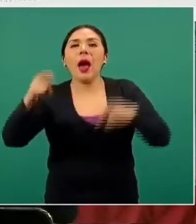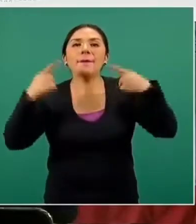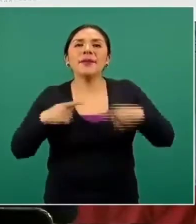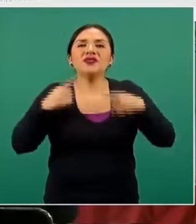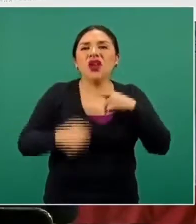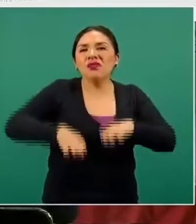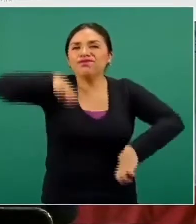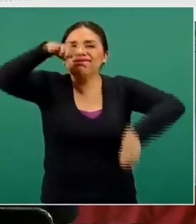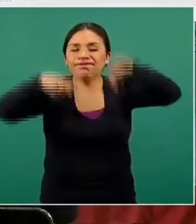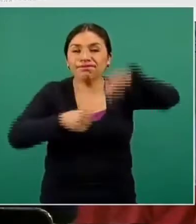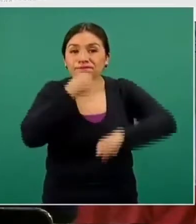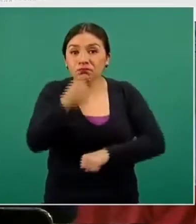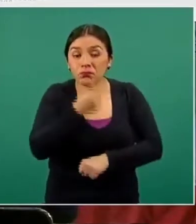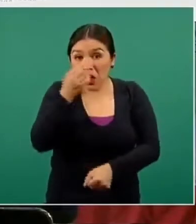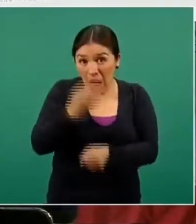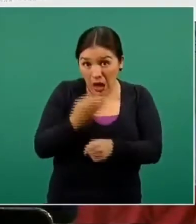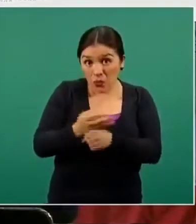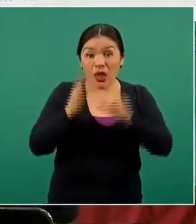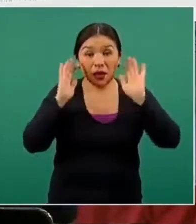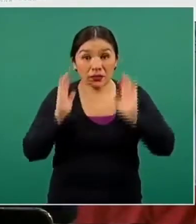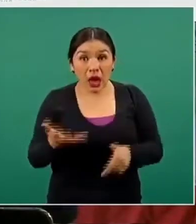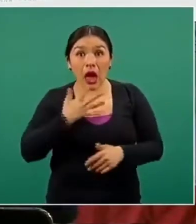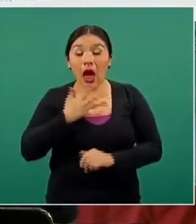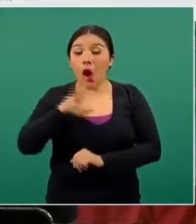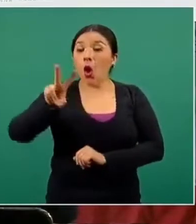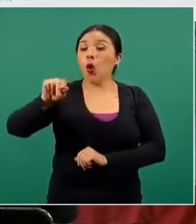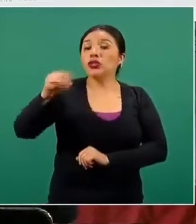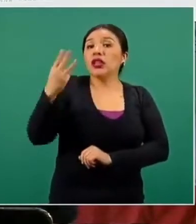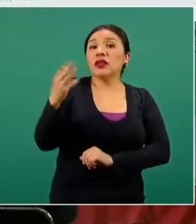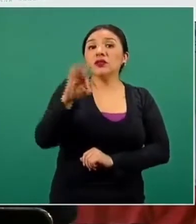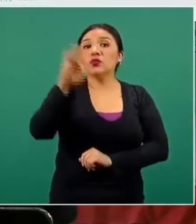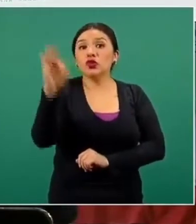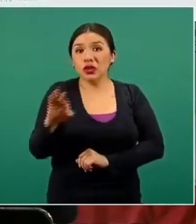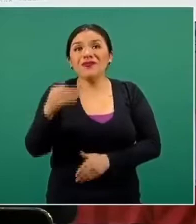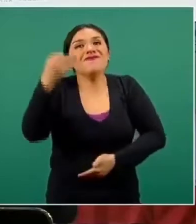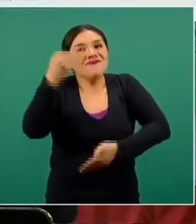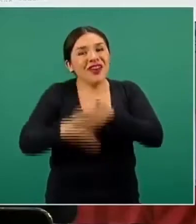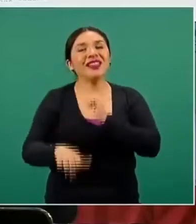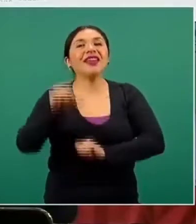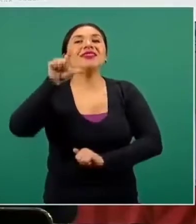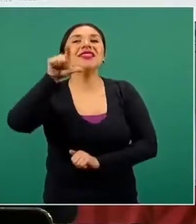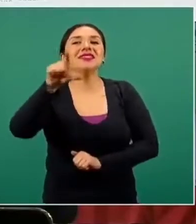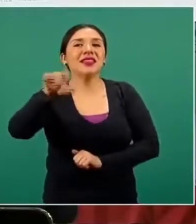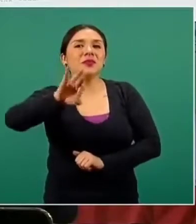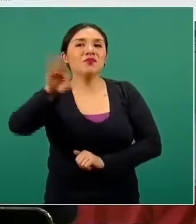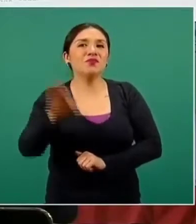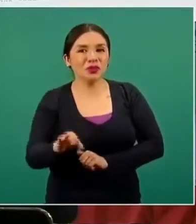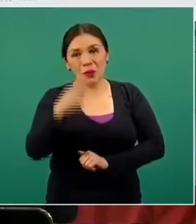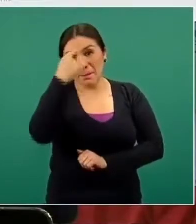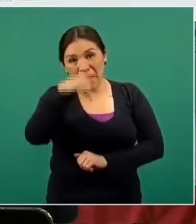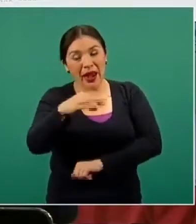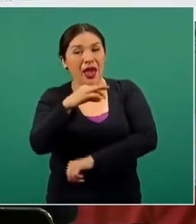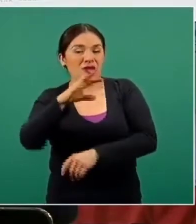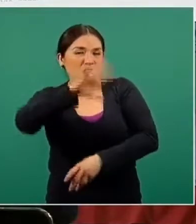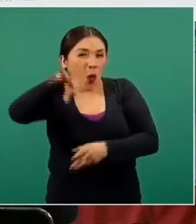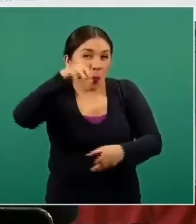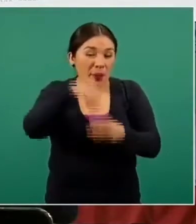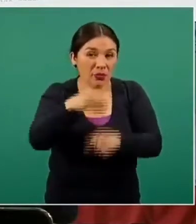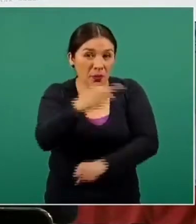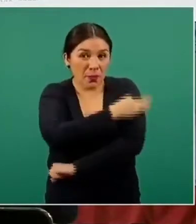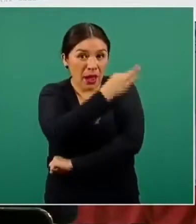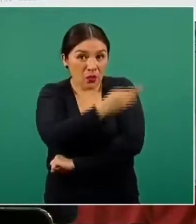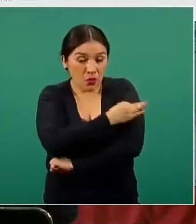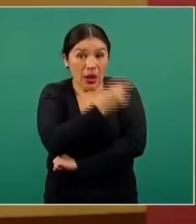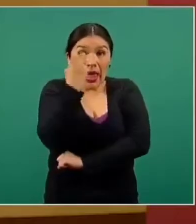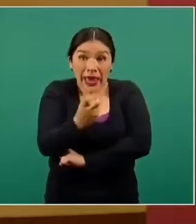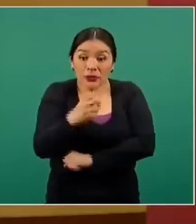adultas mayores. Estamos ya a 83%, nos falta solo 17% de la cobertura, y